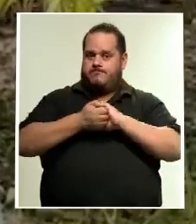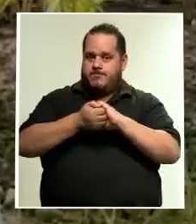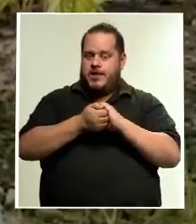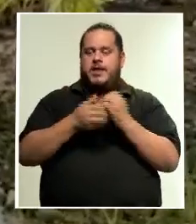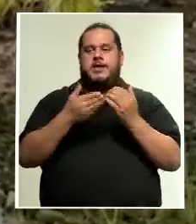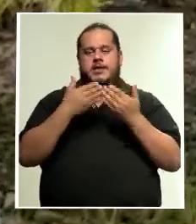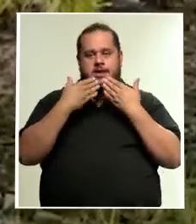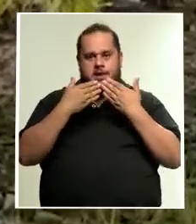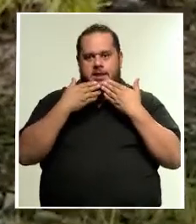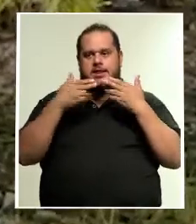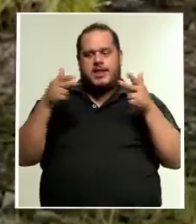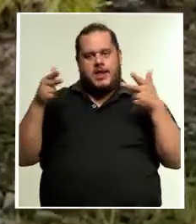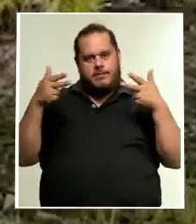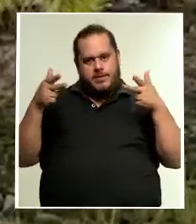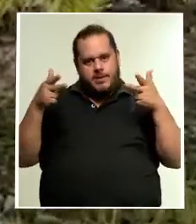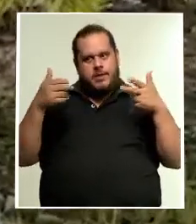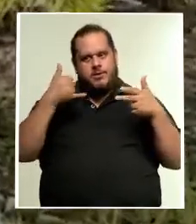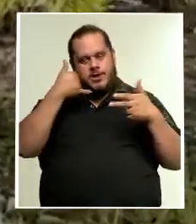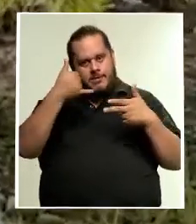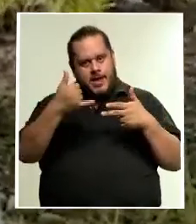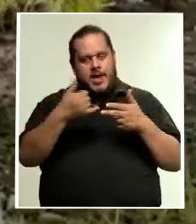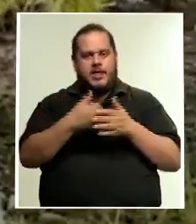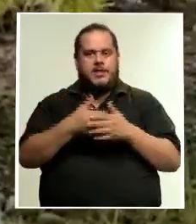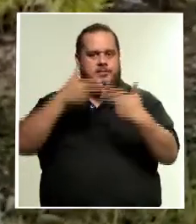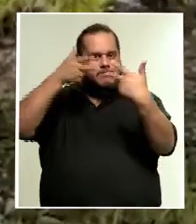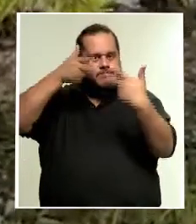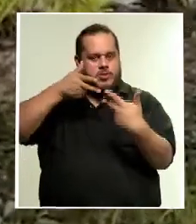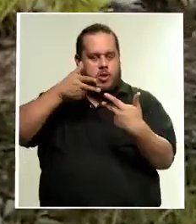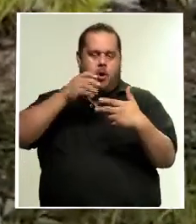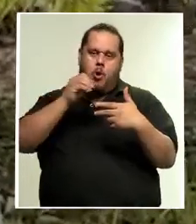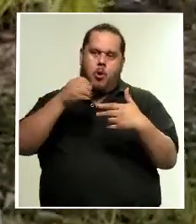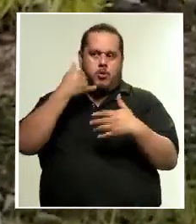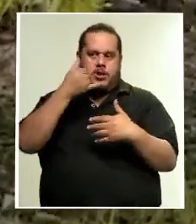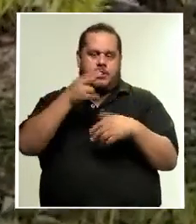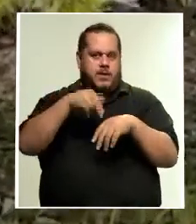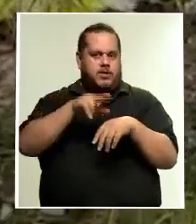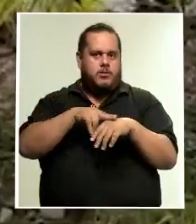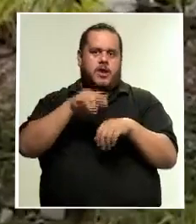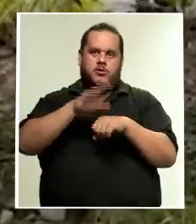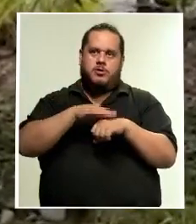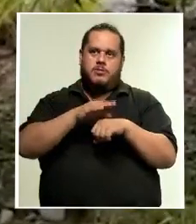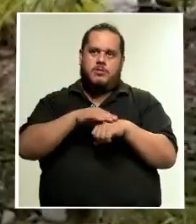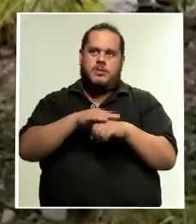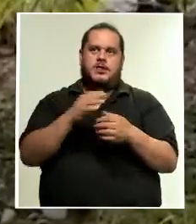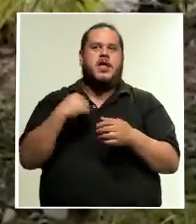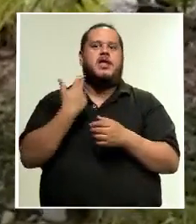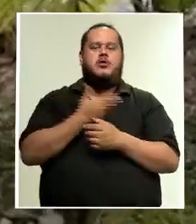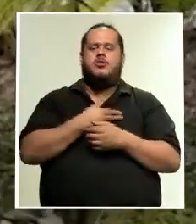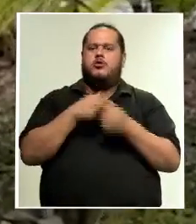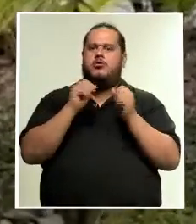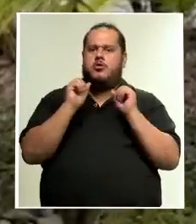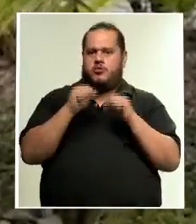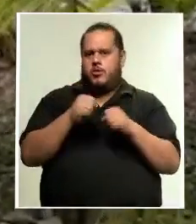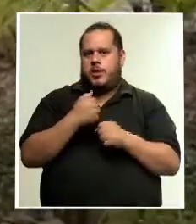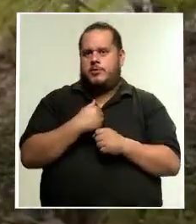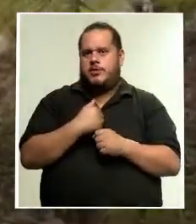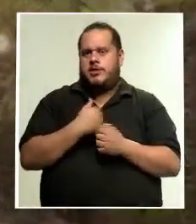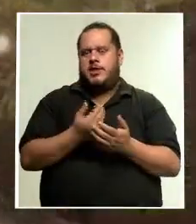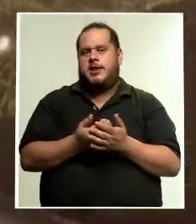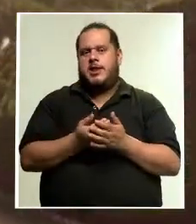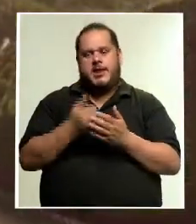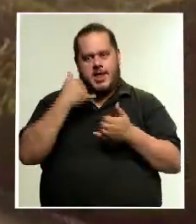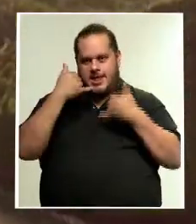video, llamadas o una llamada por vía normal, nos permite recordarnos lo mucho que nos